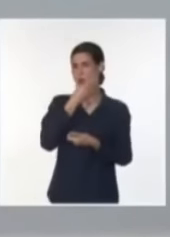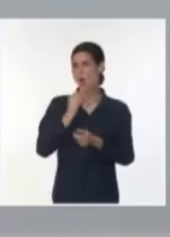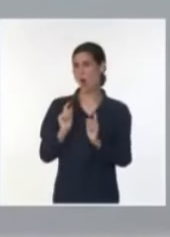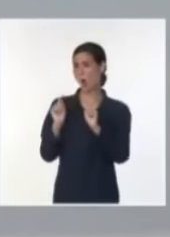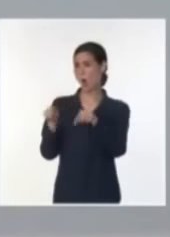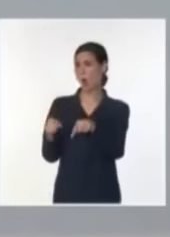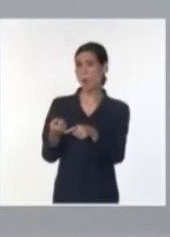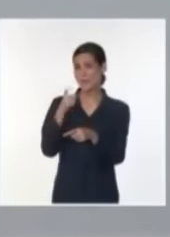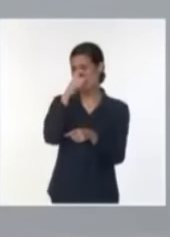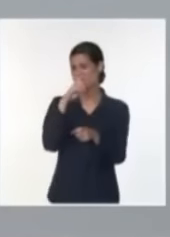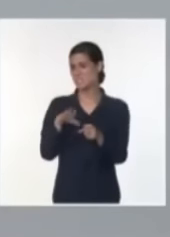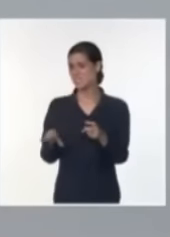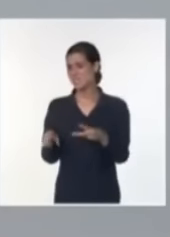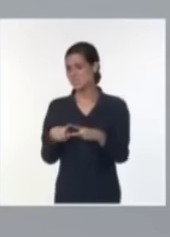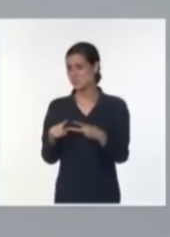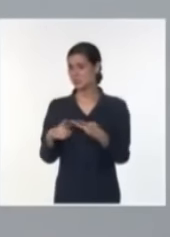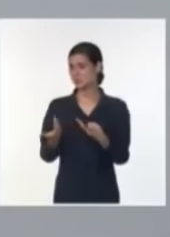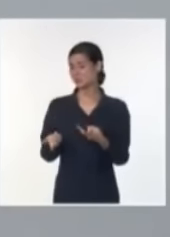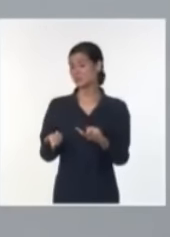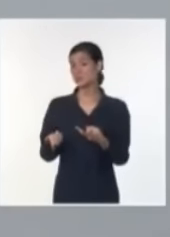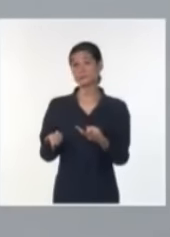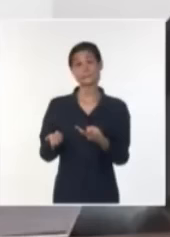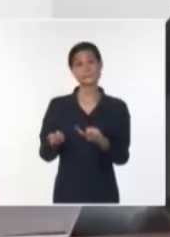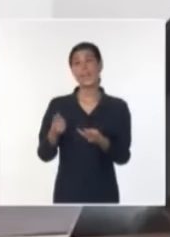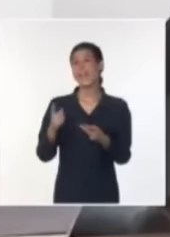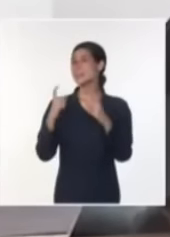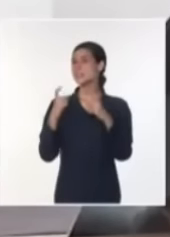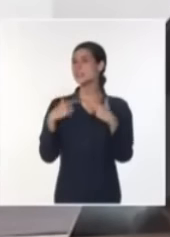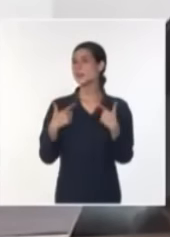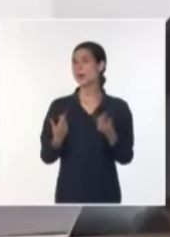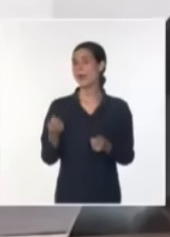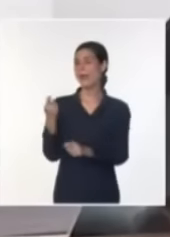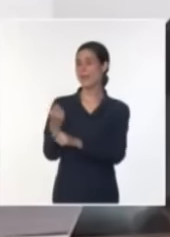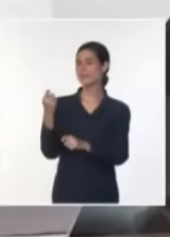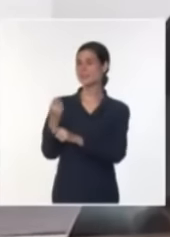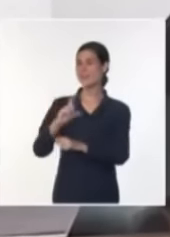adolescentes. Cuando hay cultura general integral, ¿cómo se resuelven los problemas?